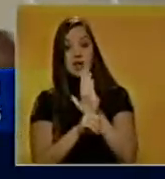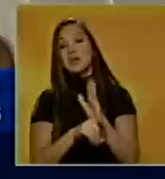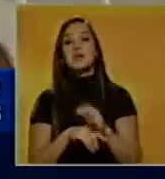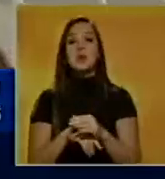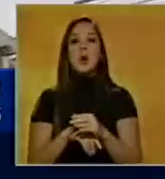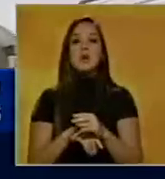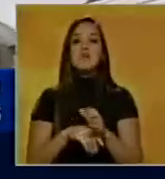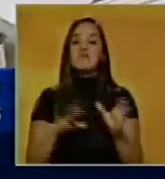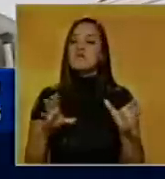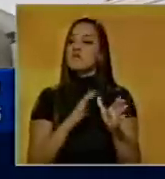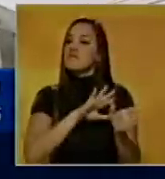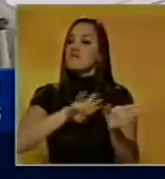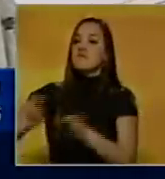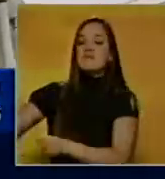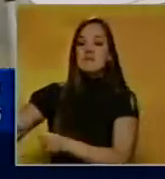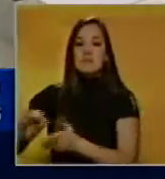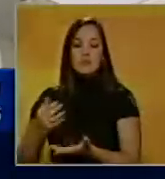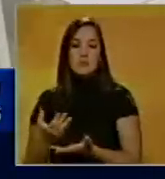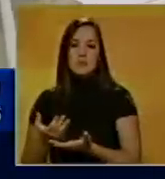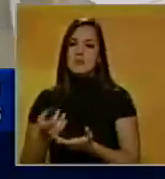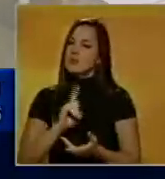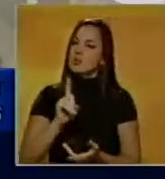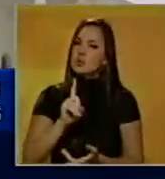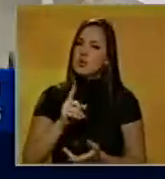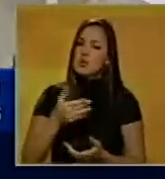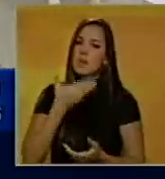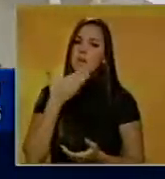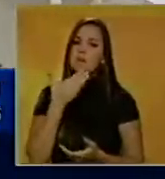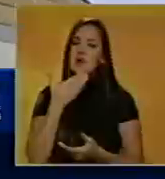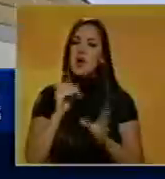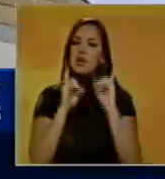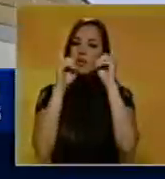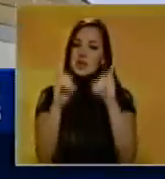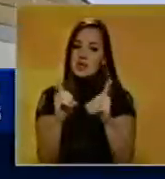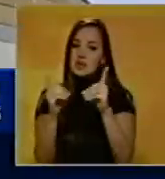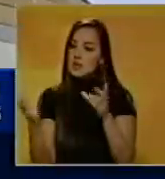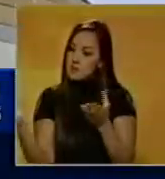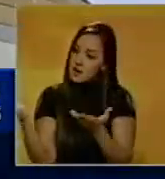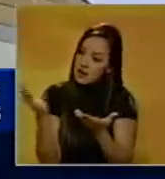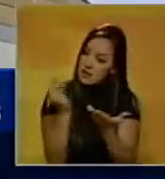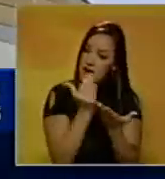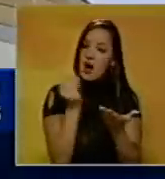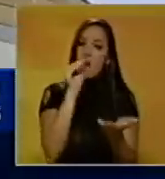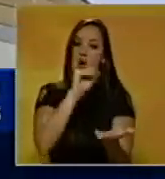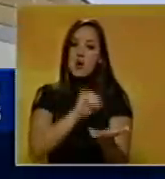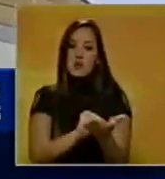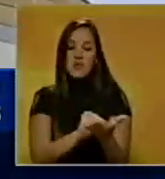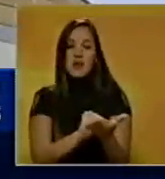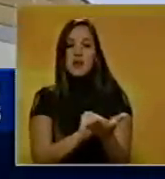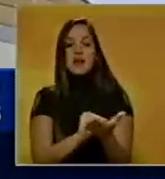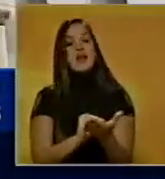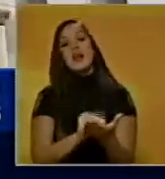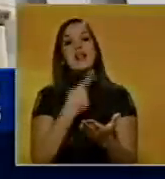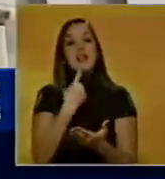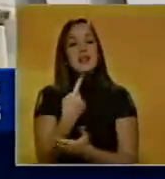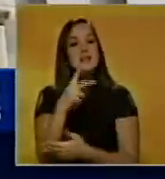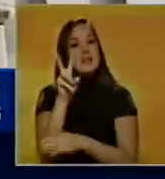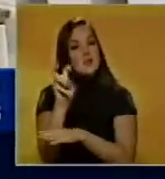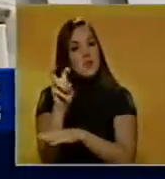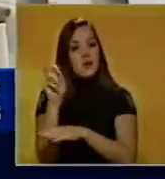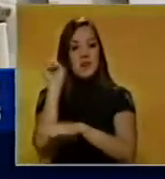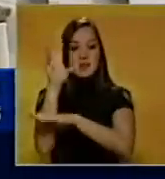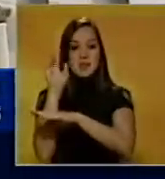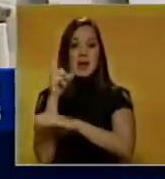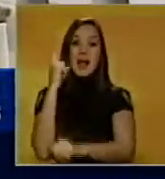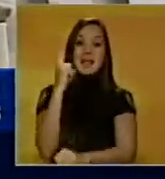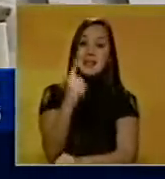independencia e imparcialidad y que se debe tomar medidas concretas para revertir esta situación. Insisten en que la nueva Asamblea Nacional